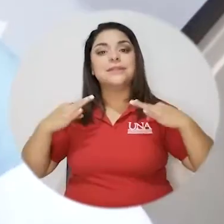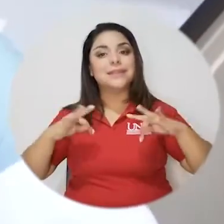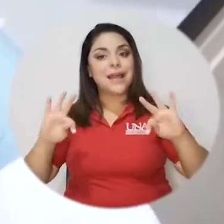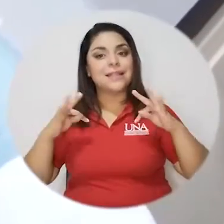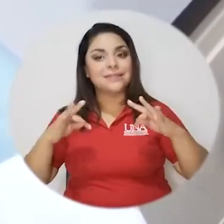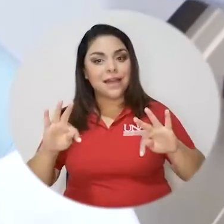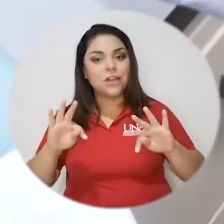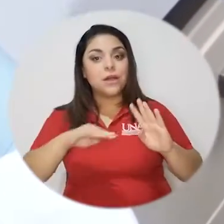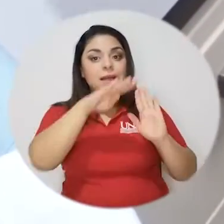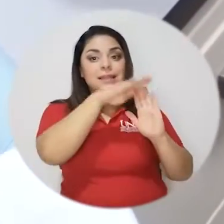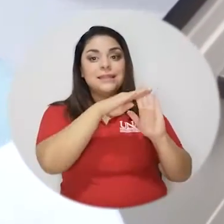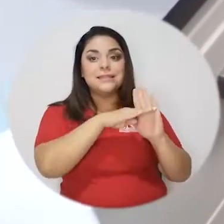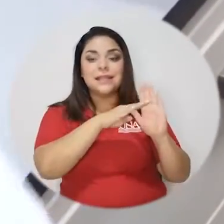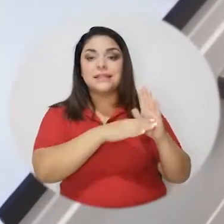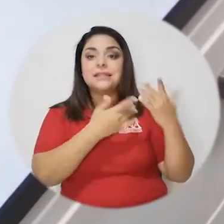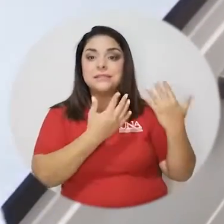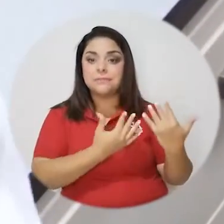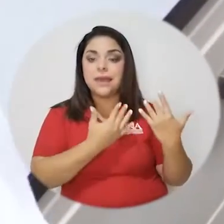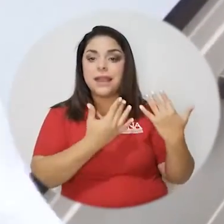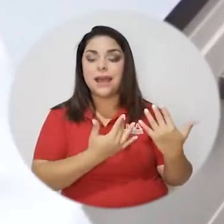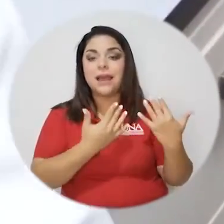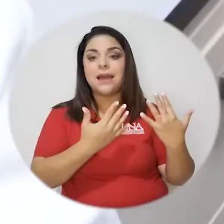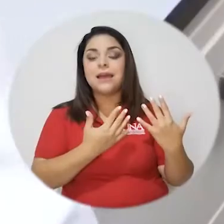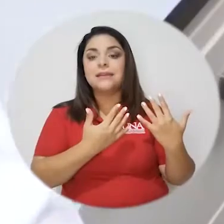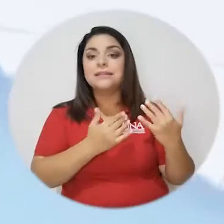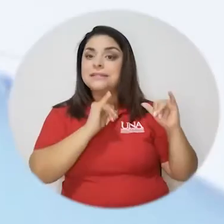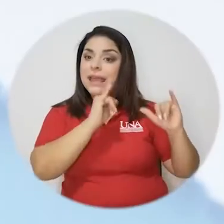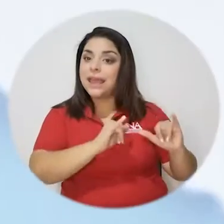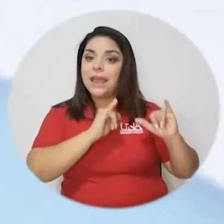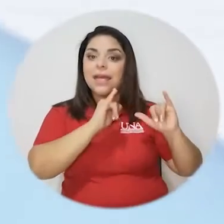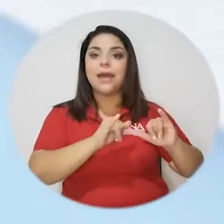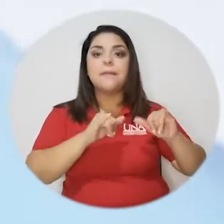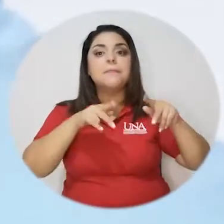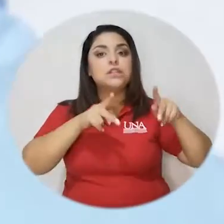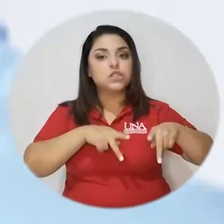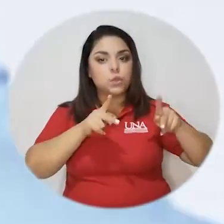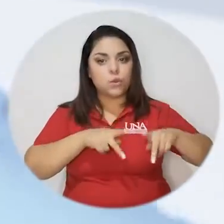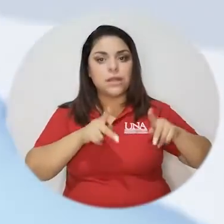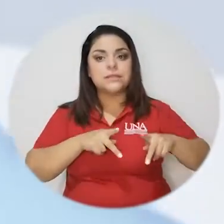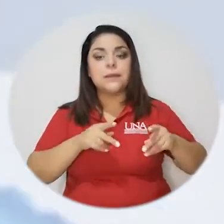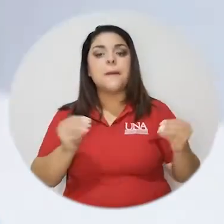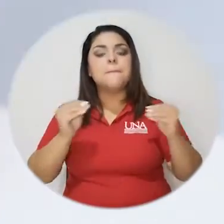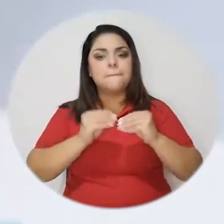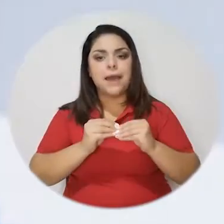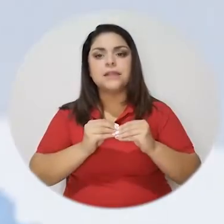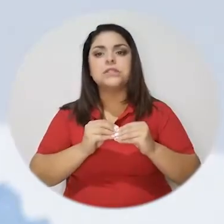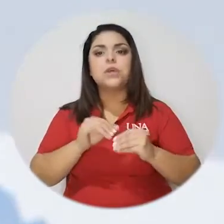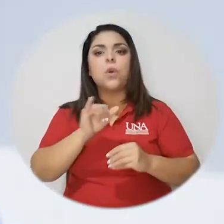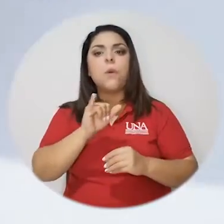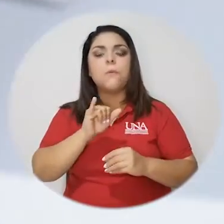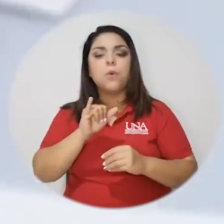de esas, intentando que a las listas de espera se fuera quedando las personas que tenían